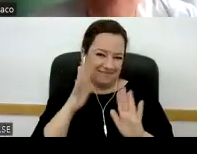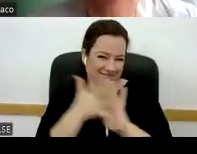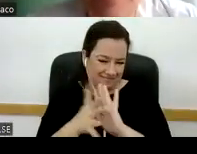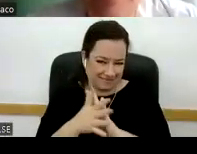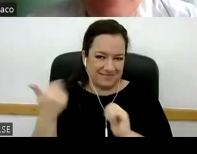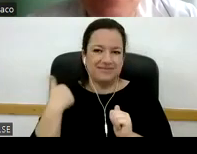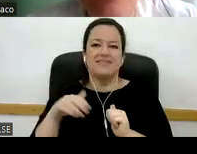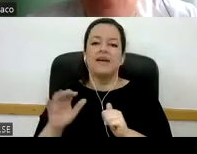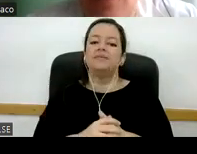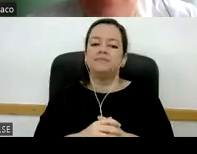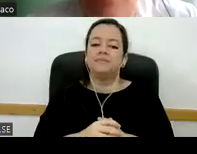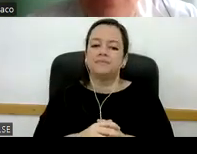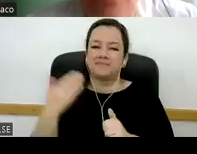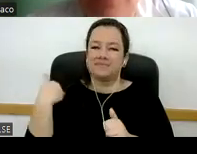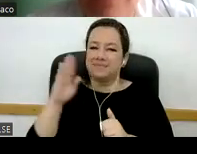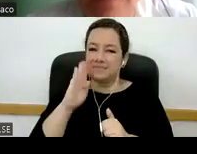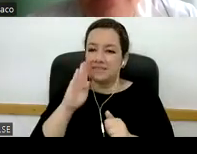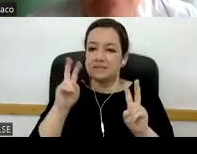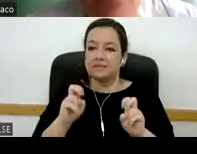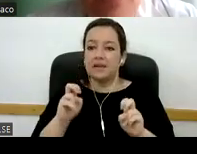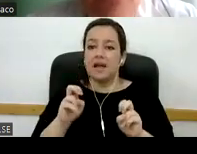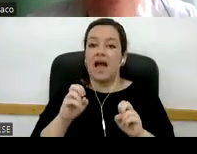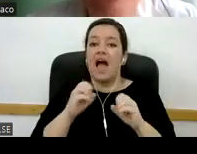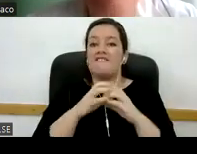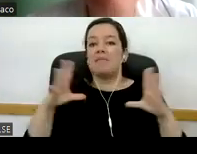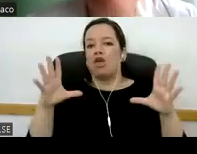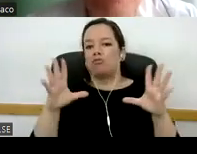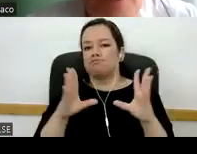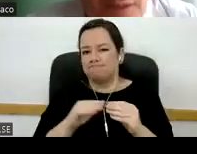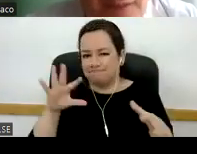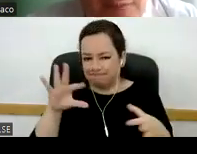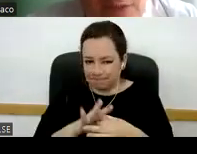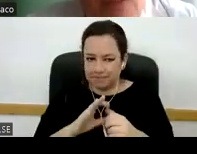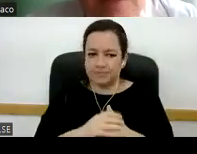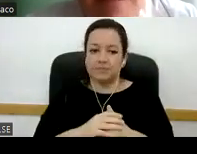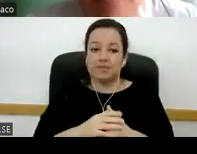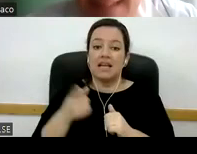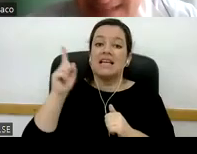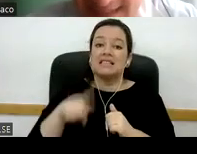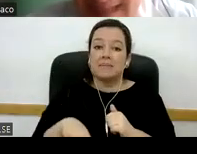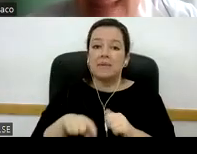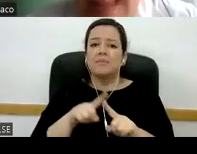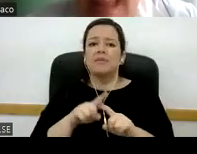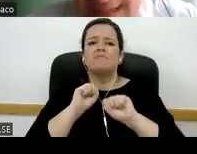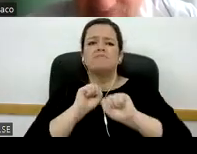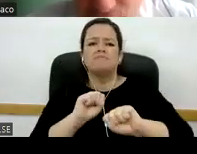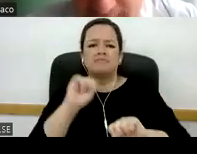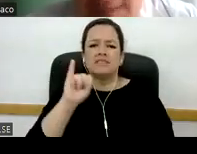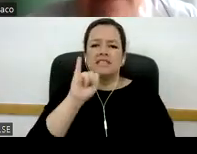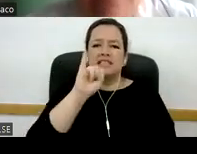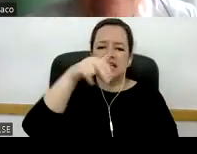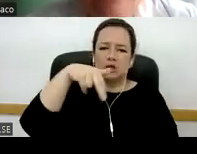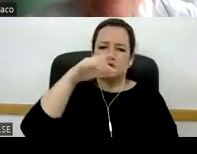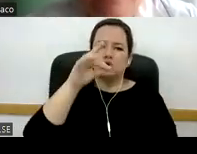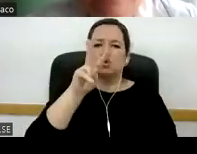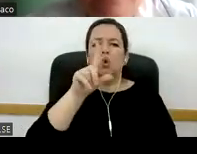de los webinars anteriores, como ácidos grasos antiinflamatorios que son. Disminuimos también la resistencia a la